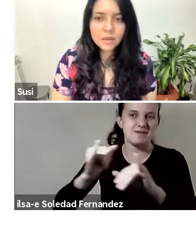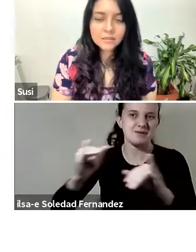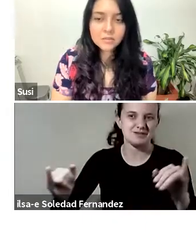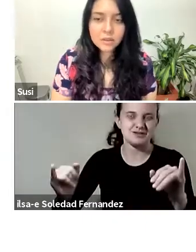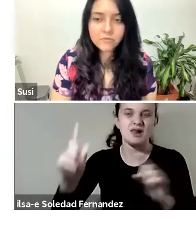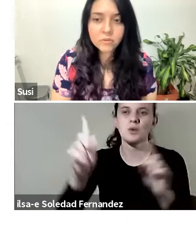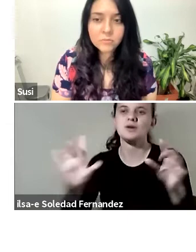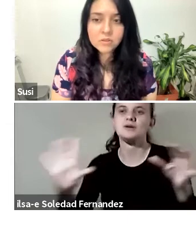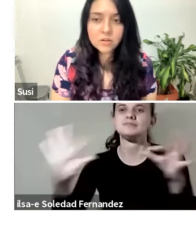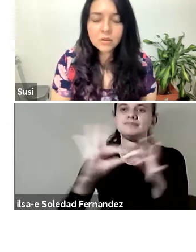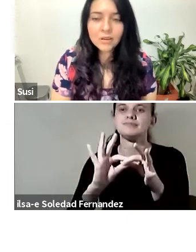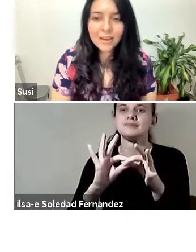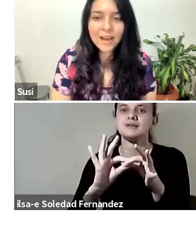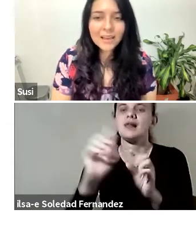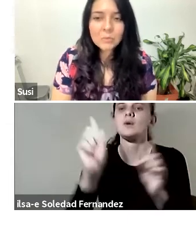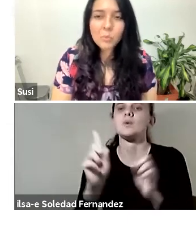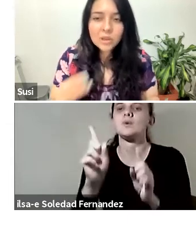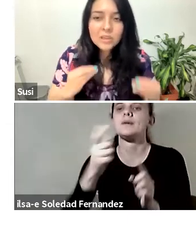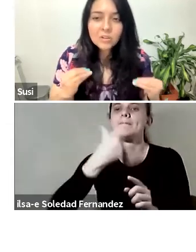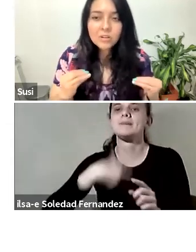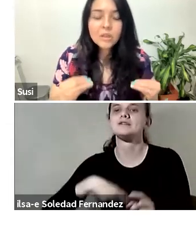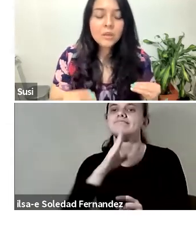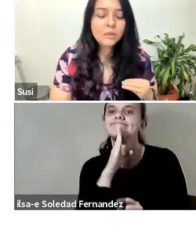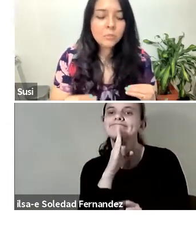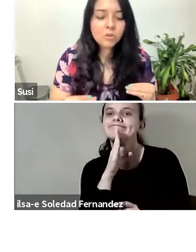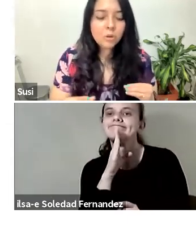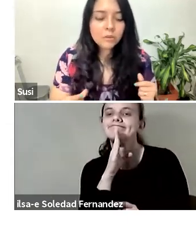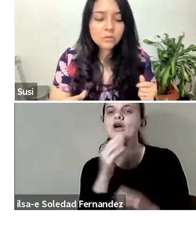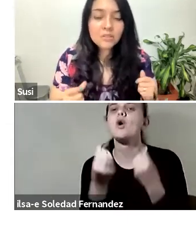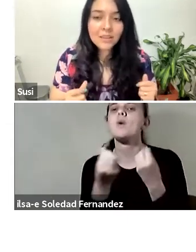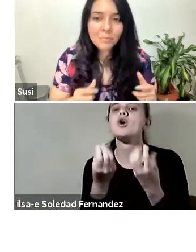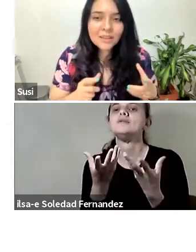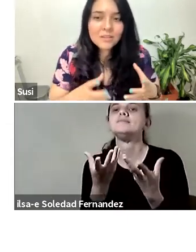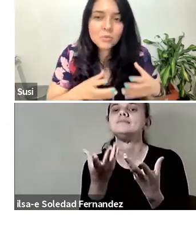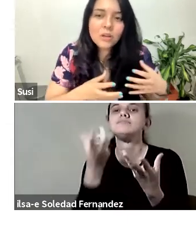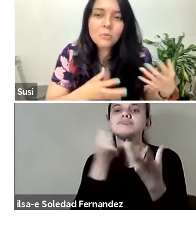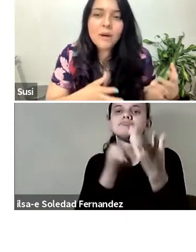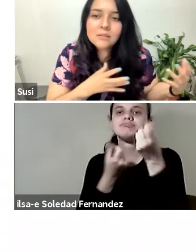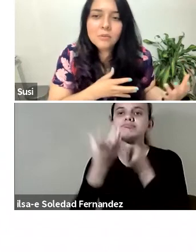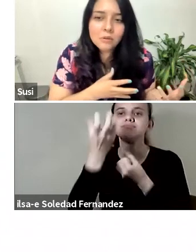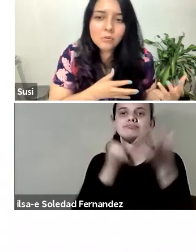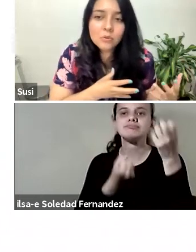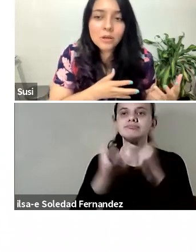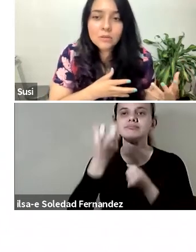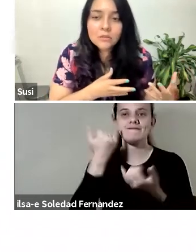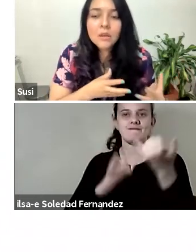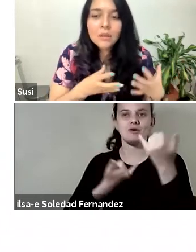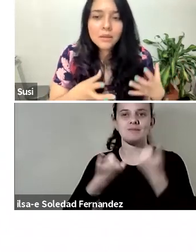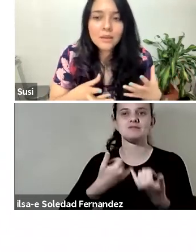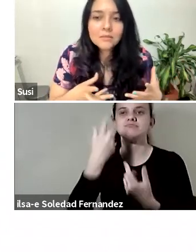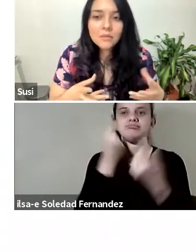el acceso a la información, ¿no? Ahí un poquito estamos tomando, sí, la parte de sujeto pasivo del